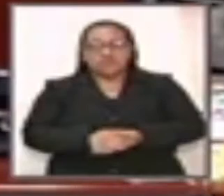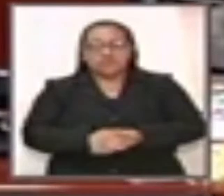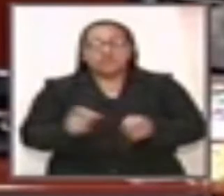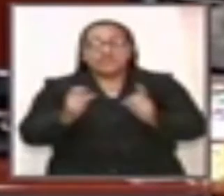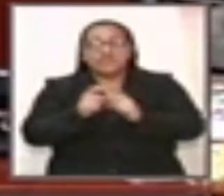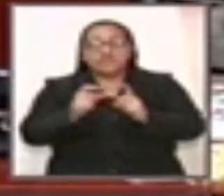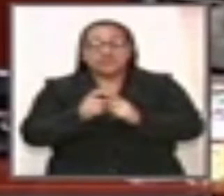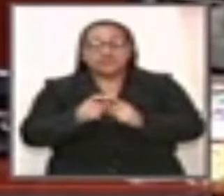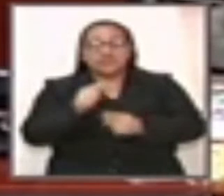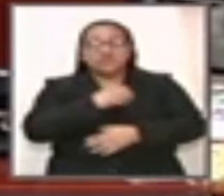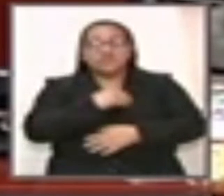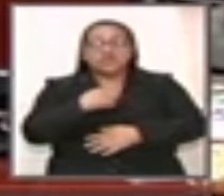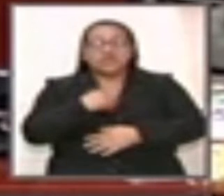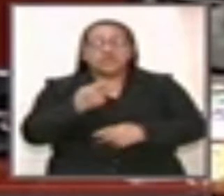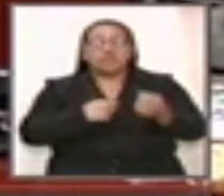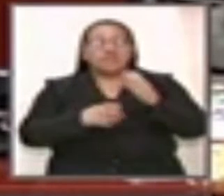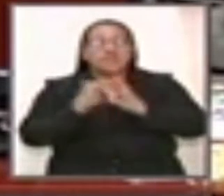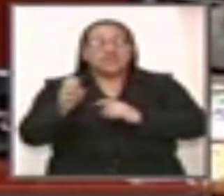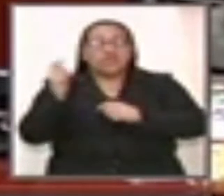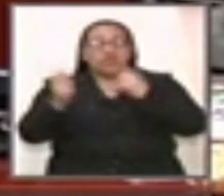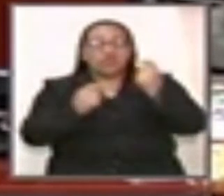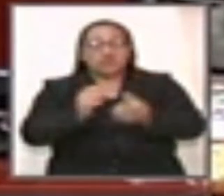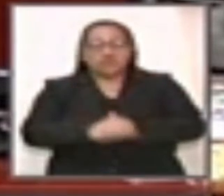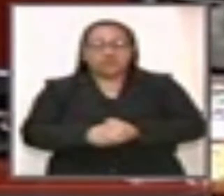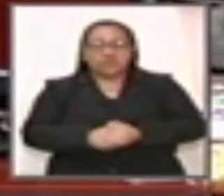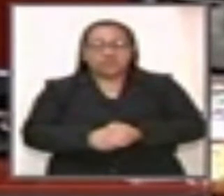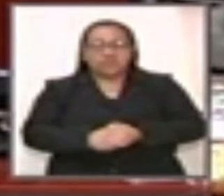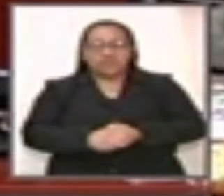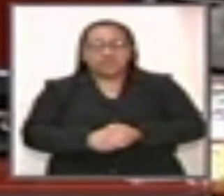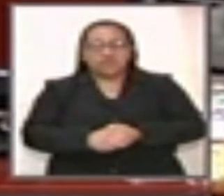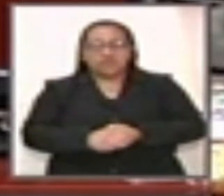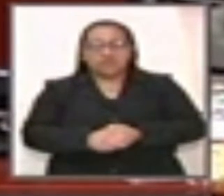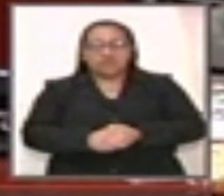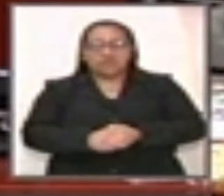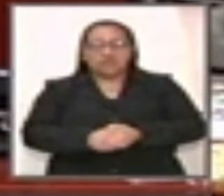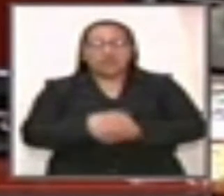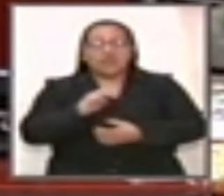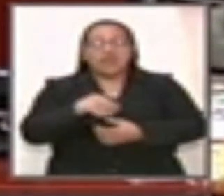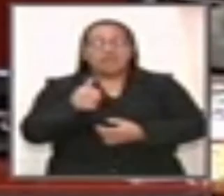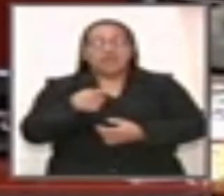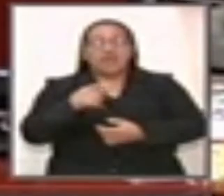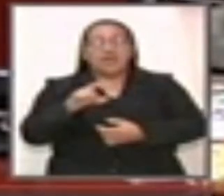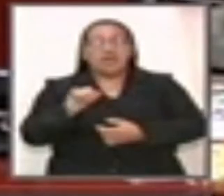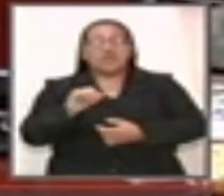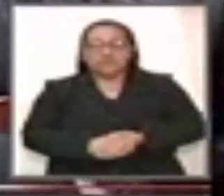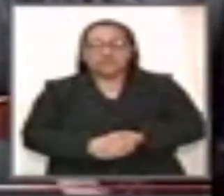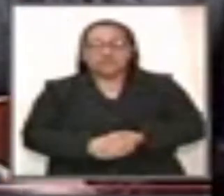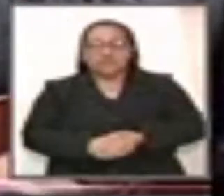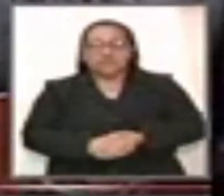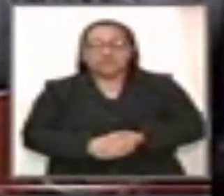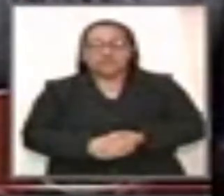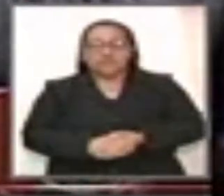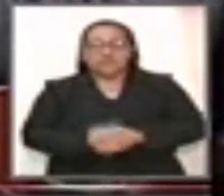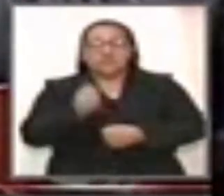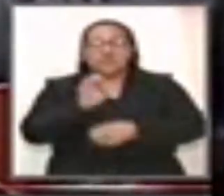Tiene la palabra la ministra de Comercio Exterior y Turismo, Blanca Magaly Silva Velarde Álvarez. Muy